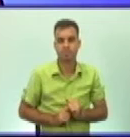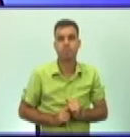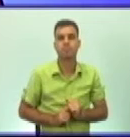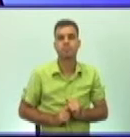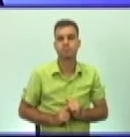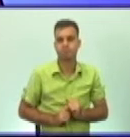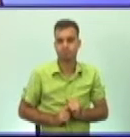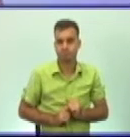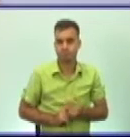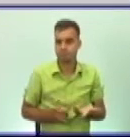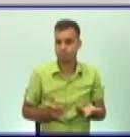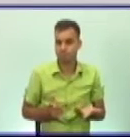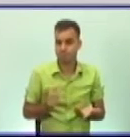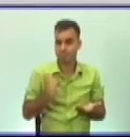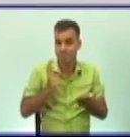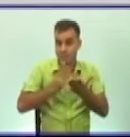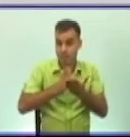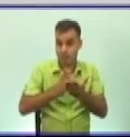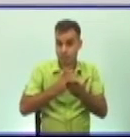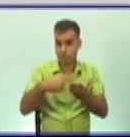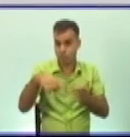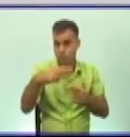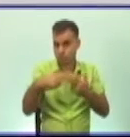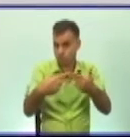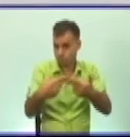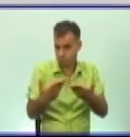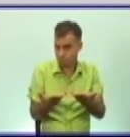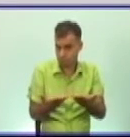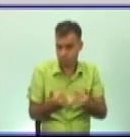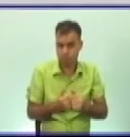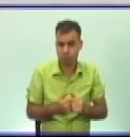Entonces, como parte de la clase que ustedes van a tener,